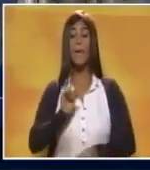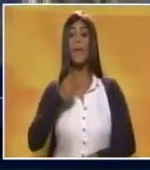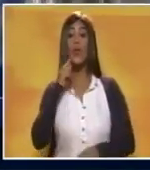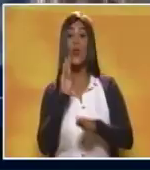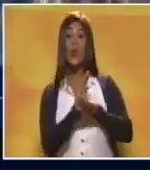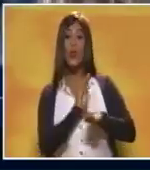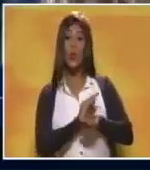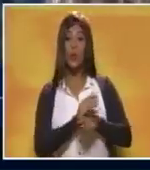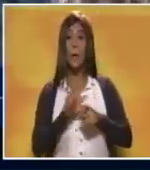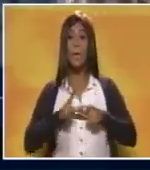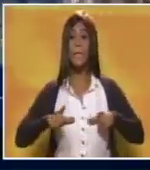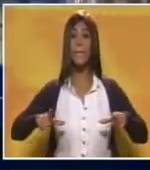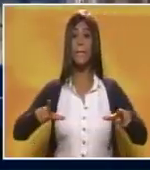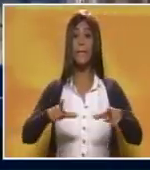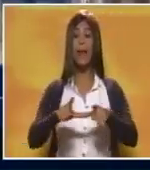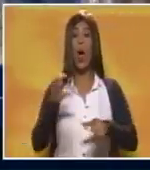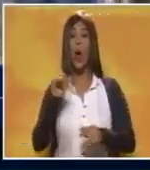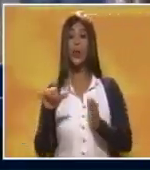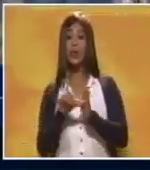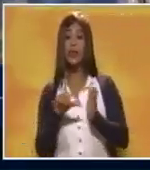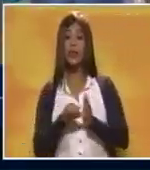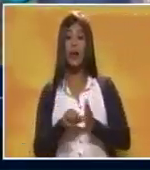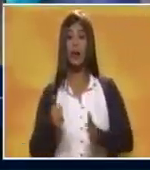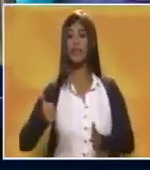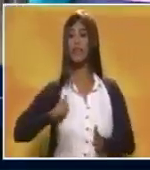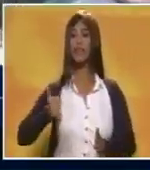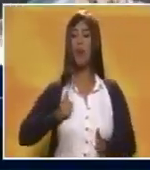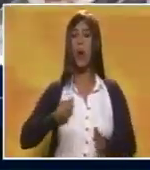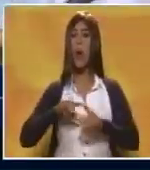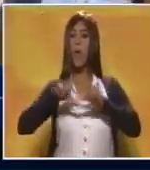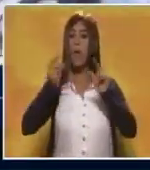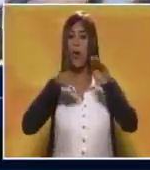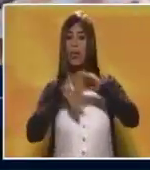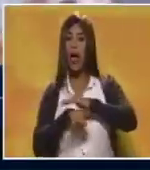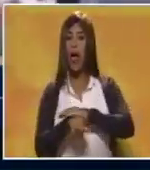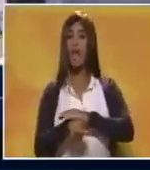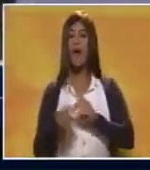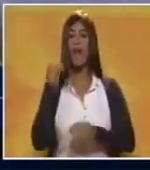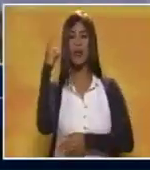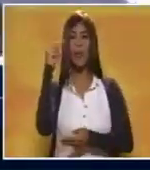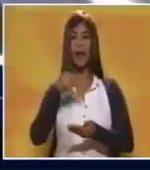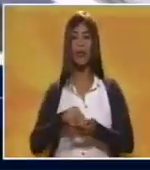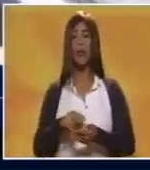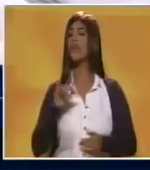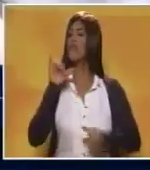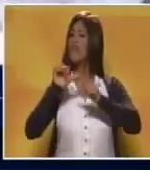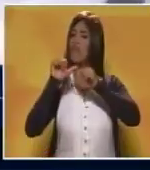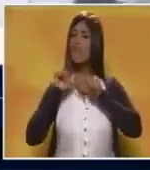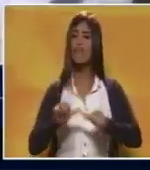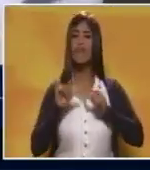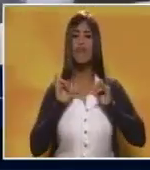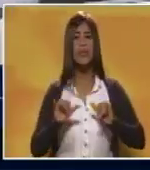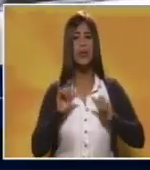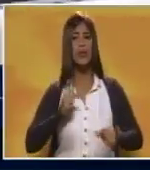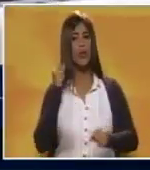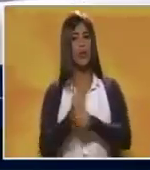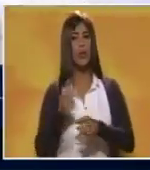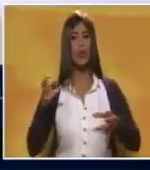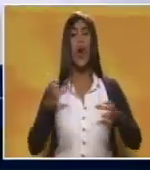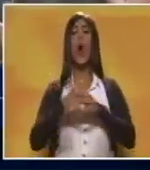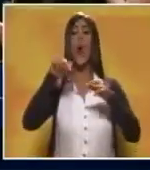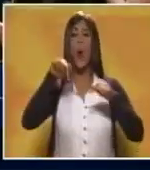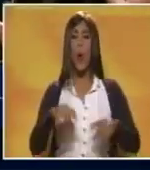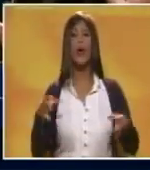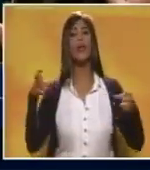sesionar, sea en una plaza, sea en los anexos, sea debajo de un puente. La Asamblea Nacional va a seguir sesionando y hoy va a haber